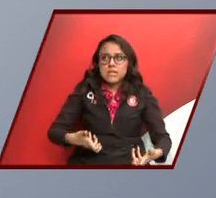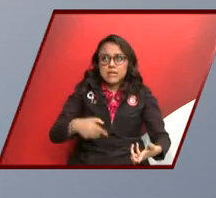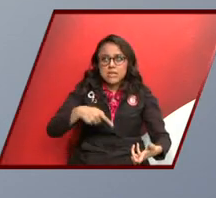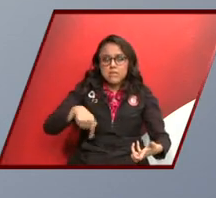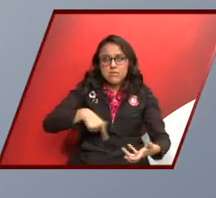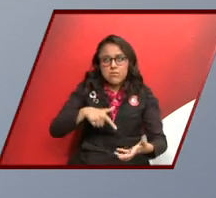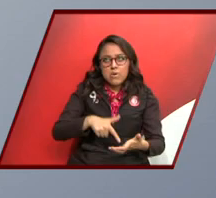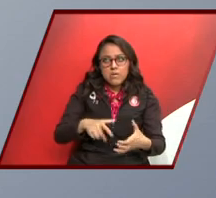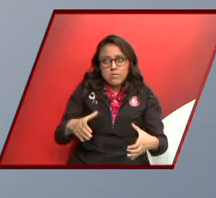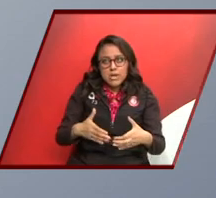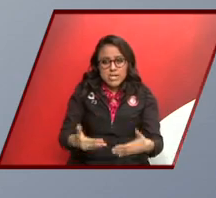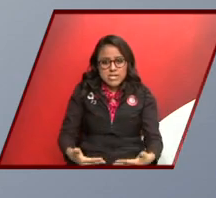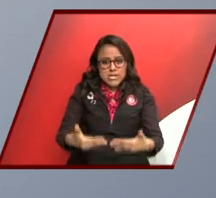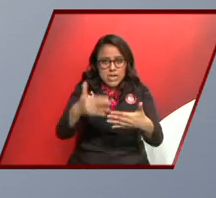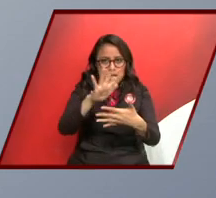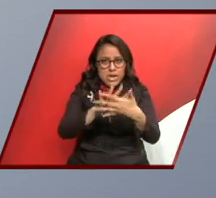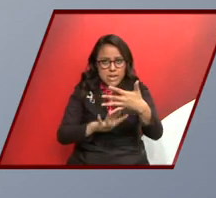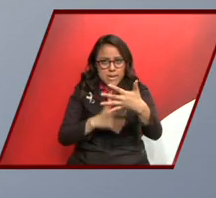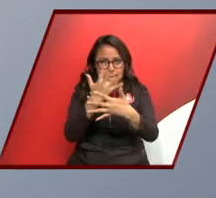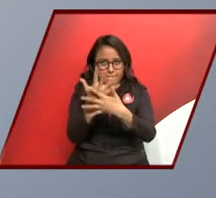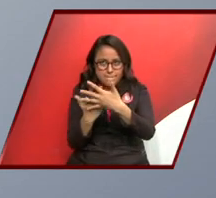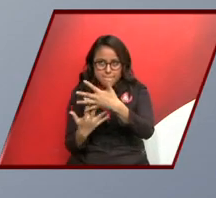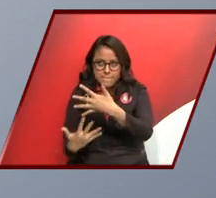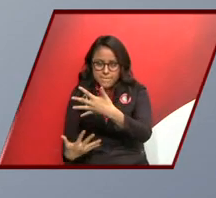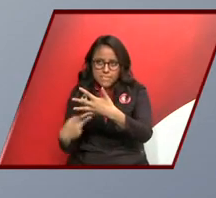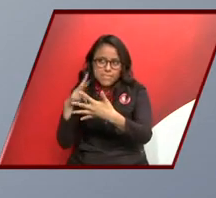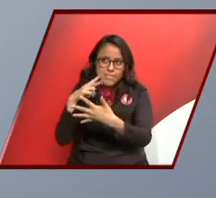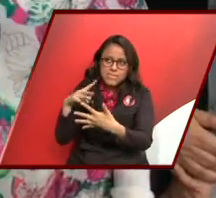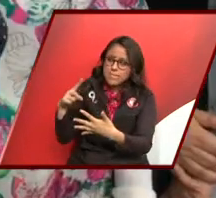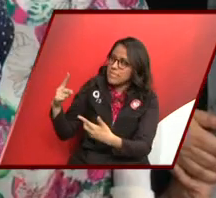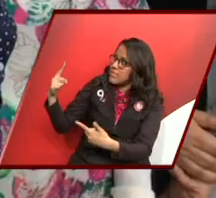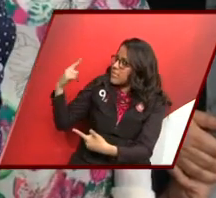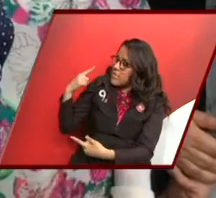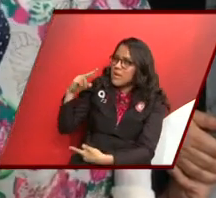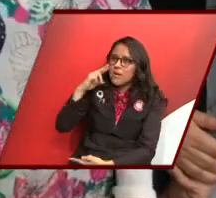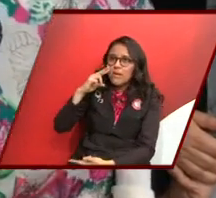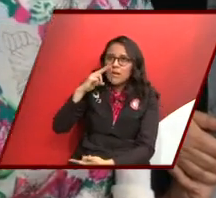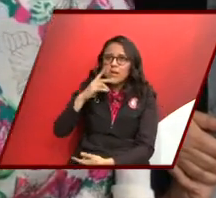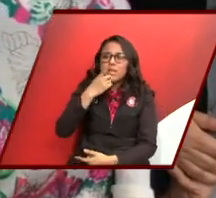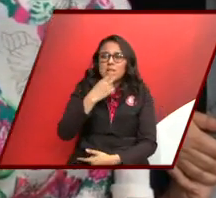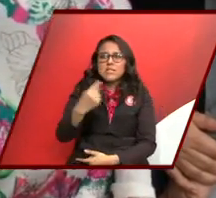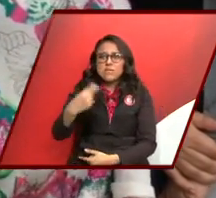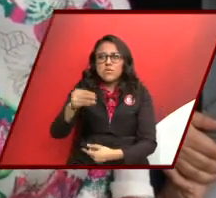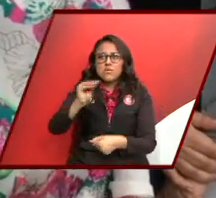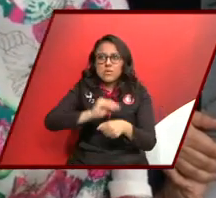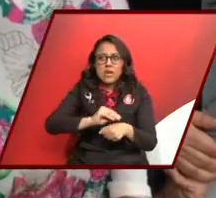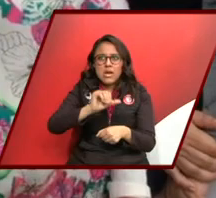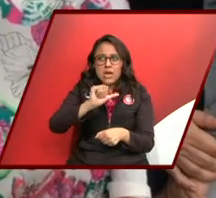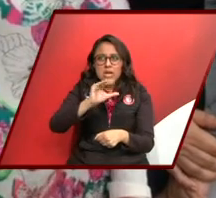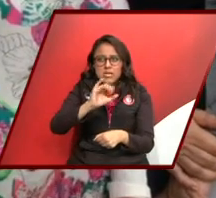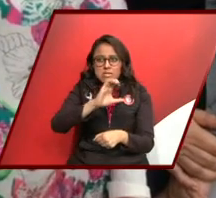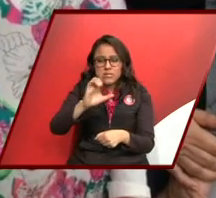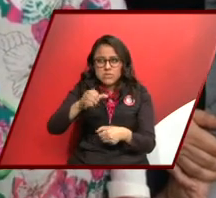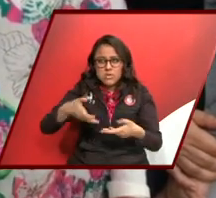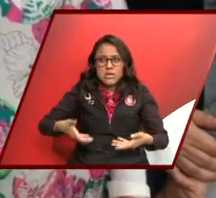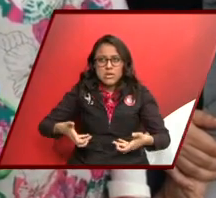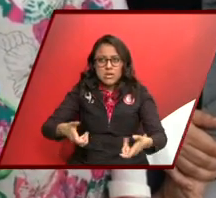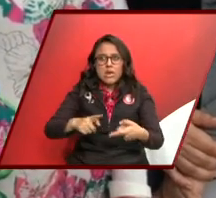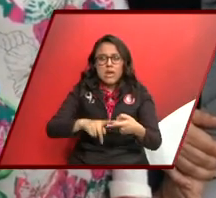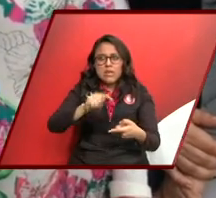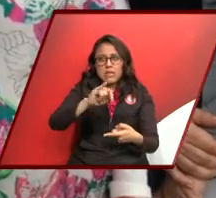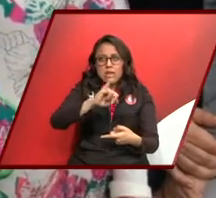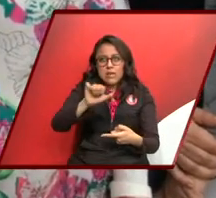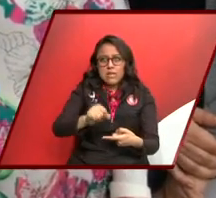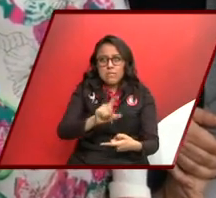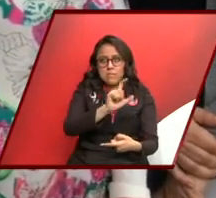de este fraccionamiento, están cerradas. Incluso detrás de nosotros hay un, te voy a leer lo que dice el letrero, acceso por la calle Teja de 21 a